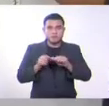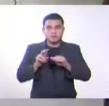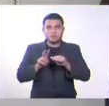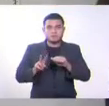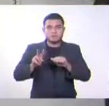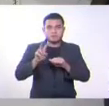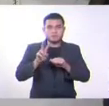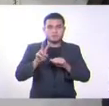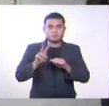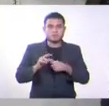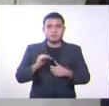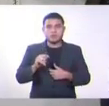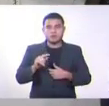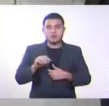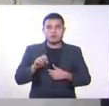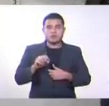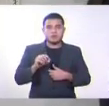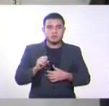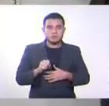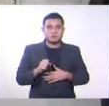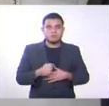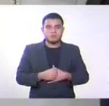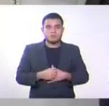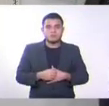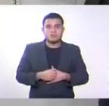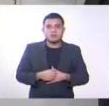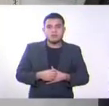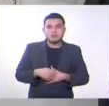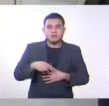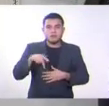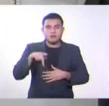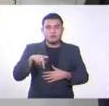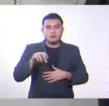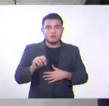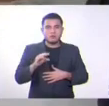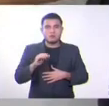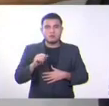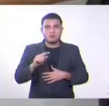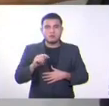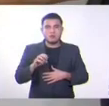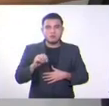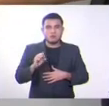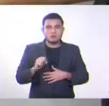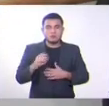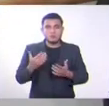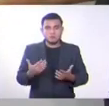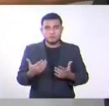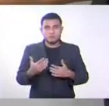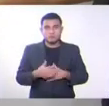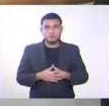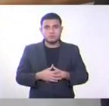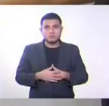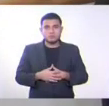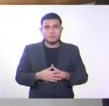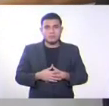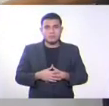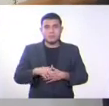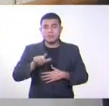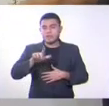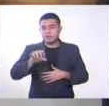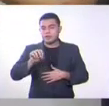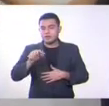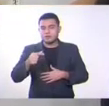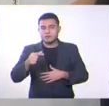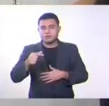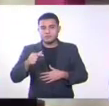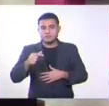de los catetos. Entonces, si PO es uno de los catetos, entonces sería la longitud de este segmento, Así es.